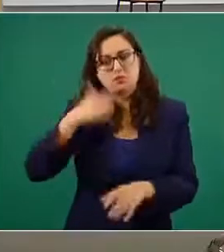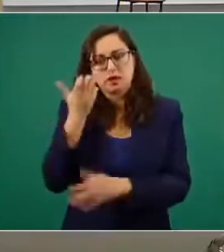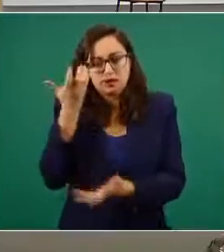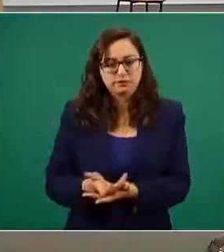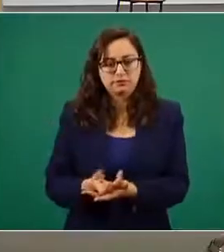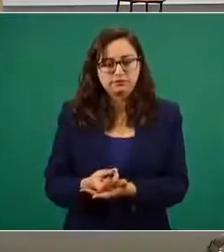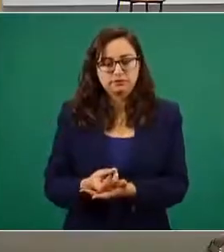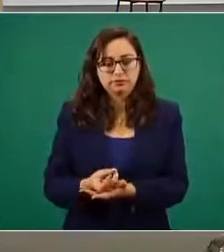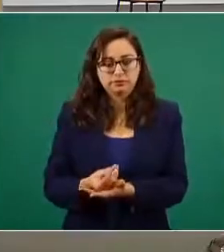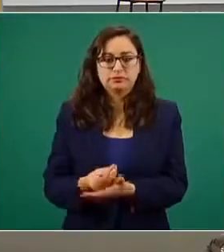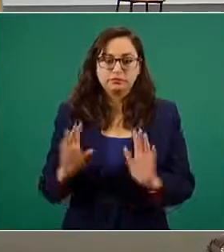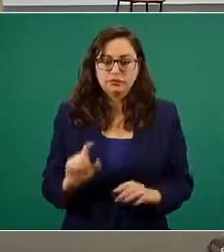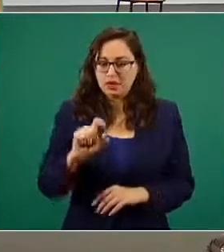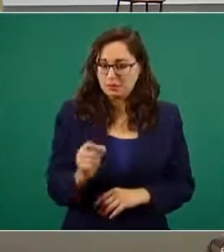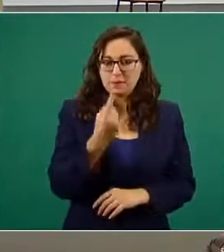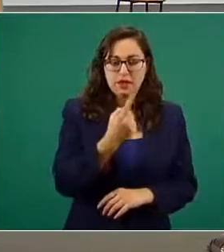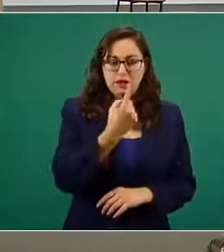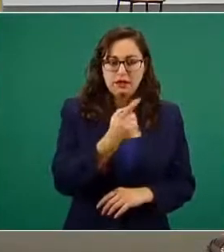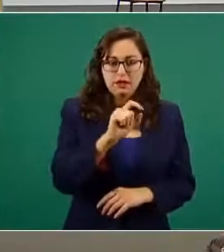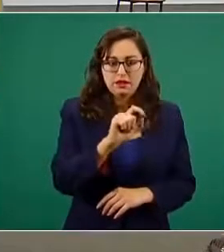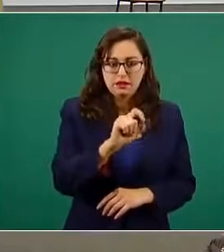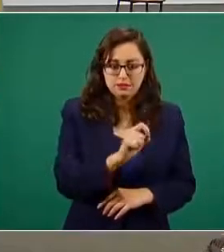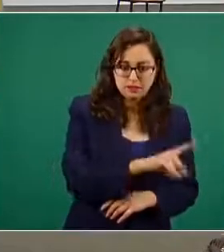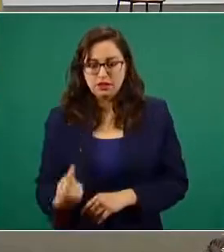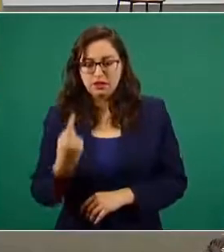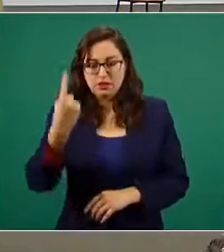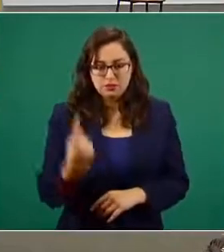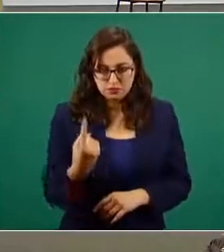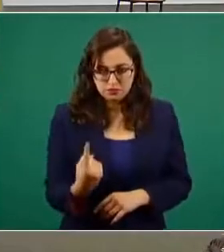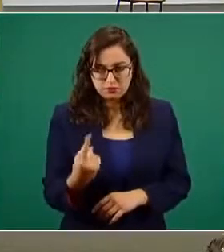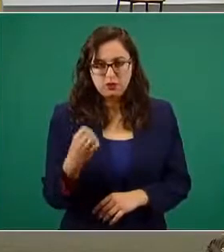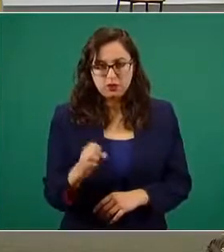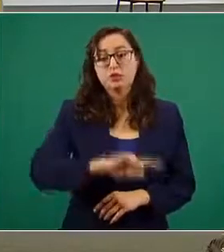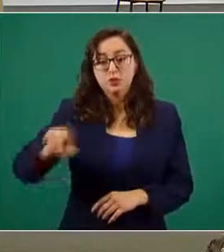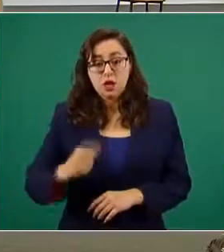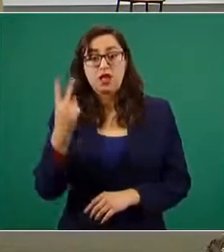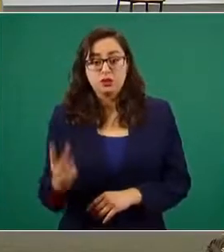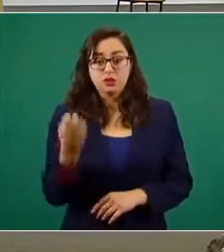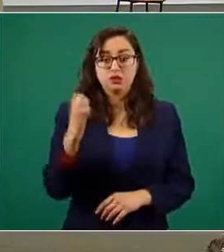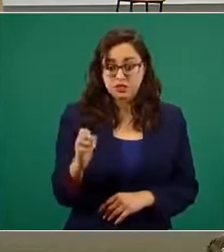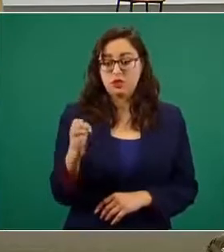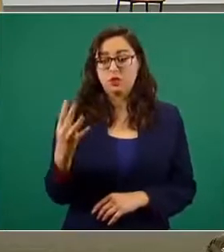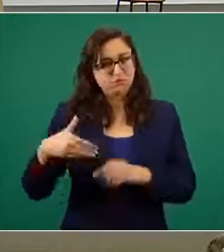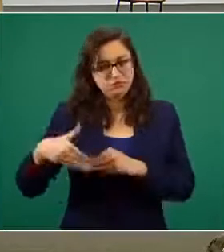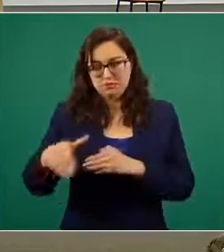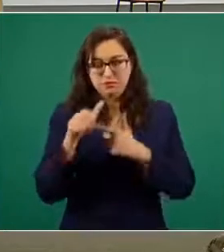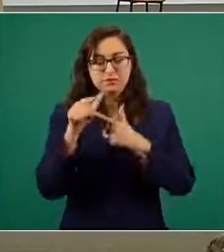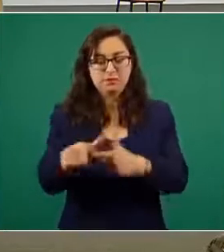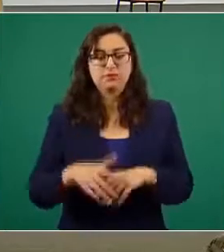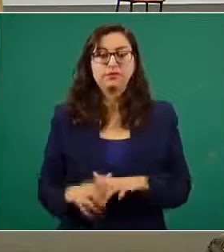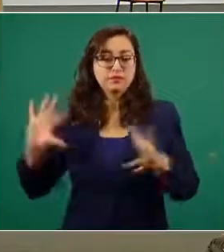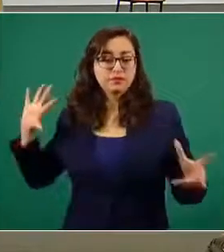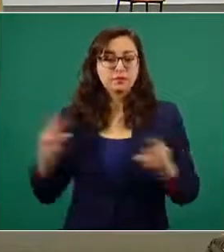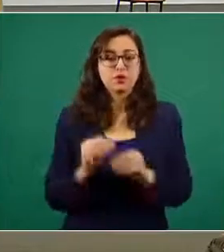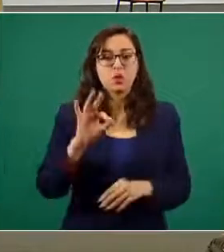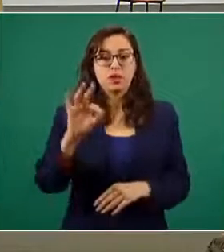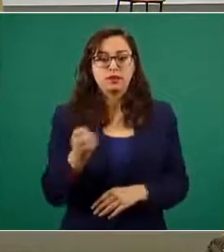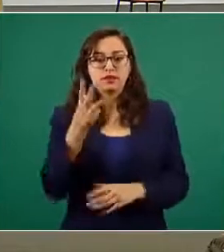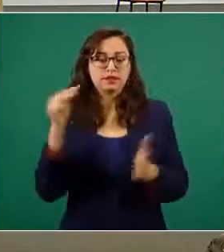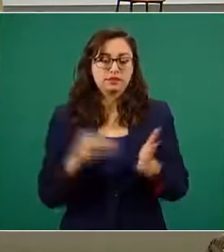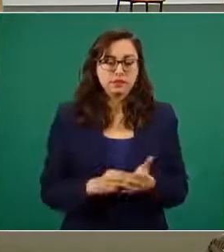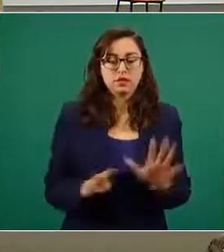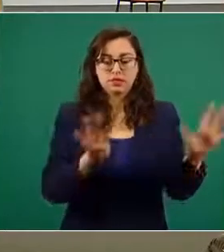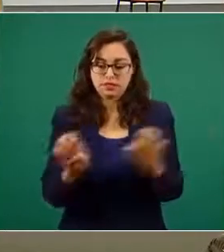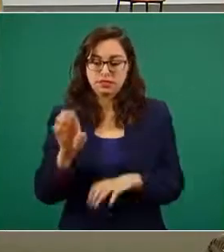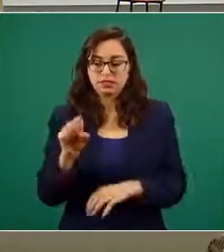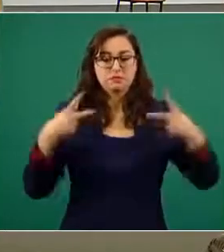salud. Optamos por dejar el receso el día 21, lo mismo que el día 25, y retomarla el 2 de enero, 3 de enero, 4 de enero. La siguiente. 43,960 personas